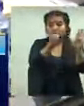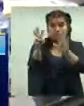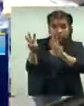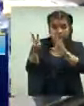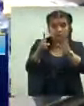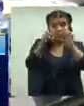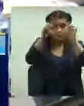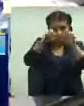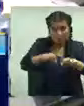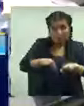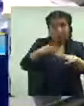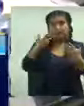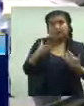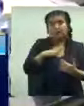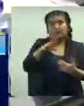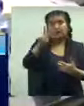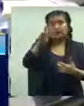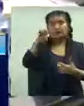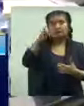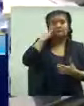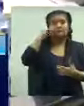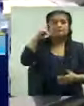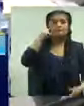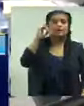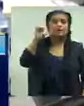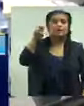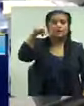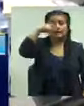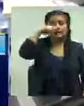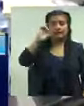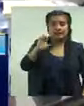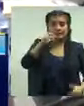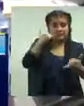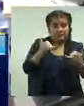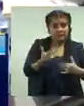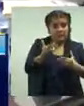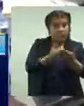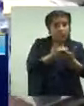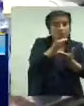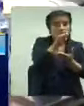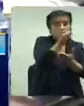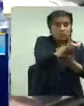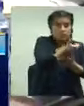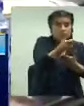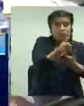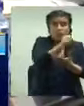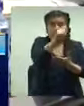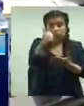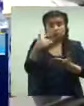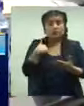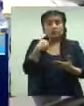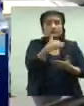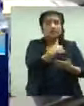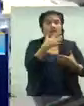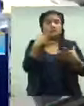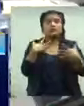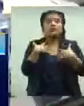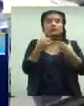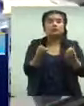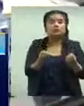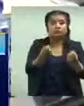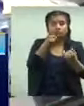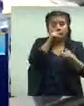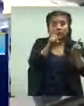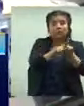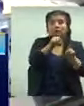vigente, sin haber hecho transferencias, inclusive hizo transferencias afuera, sacaron dinero el Ministerio de Salud, y ahora ustedes